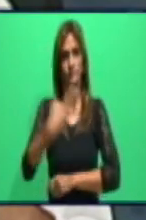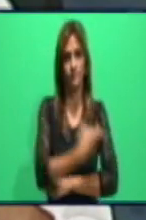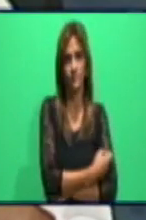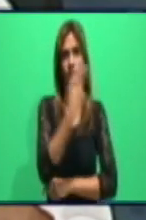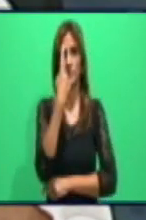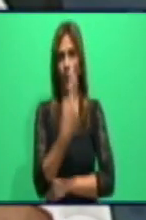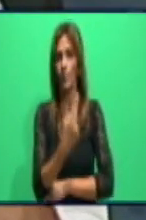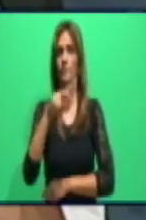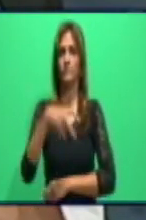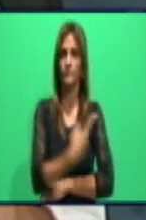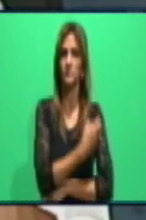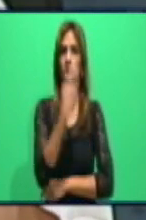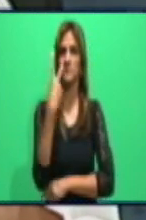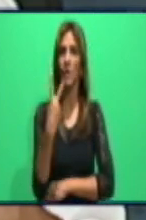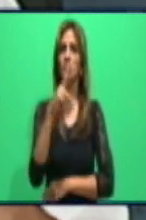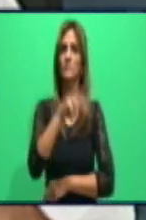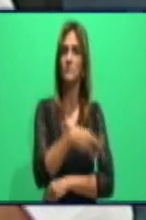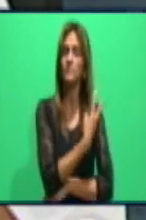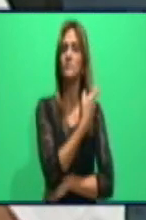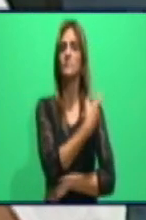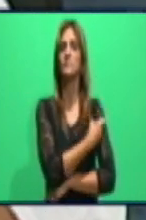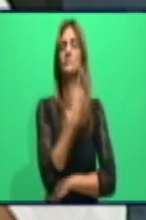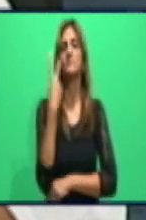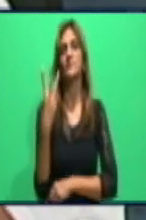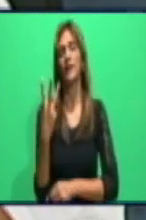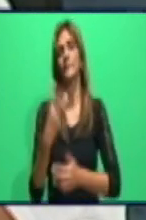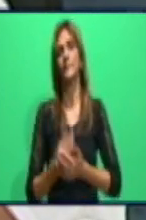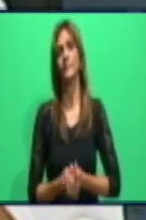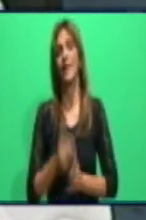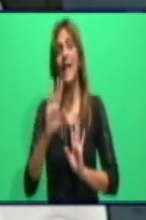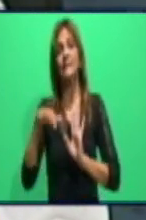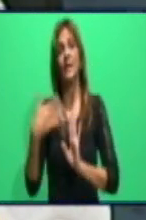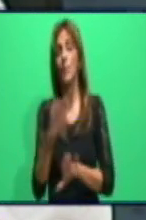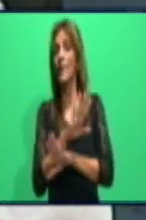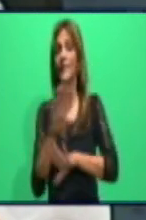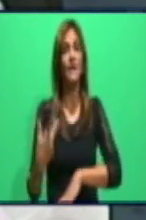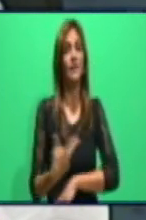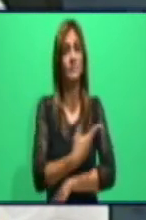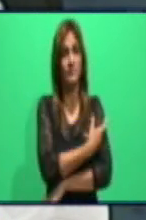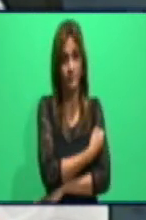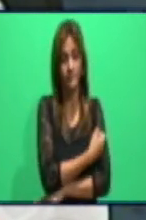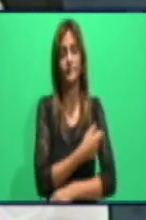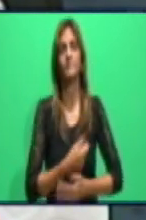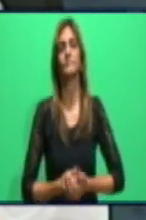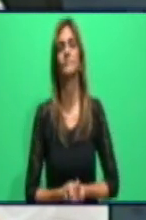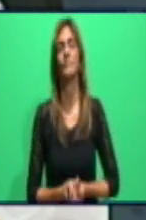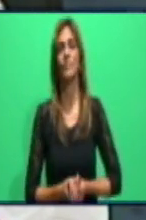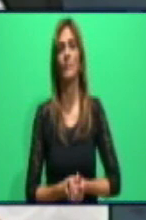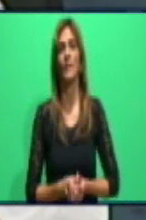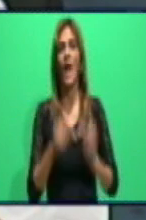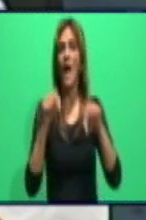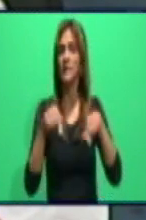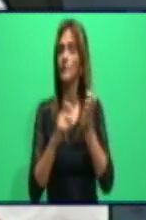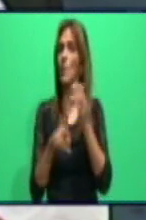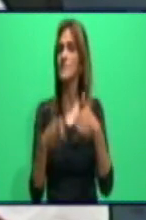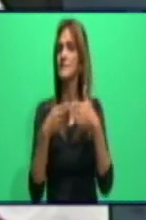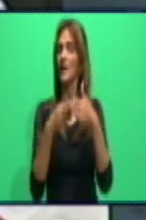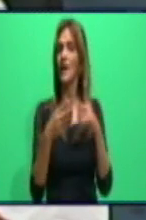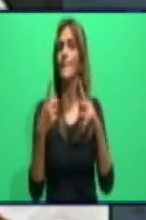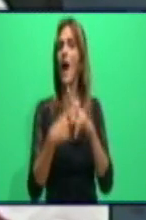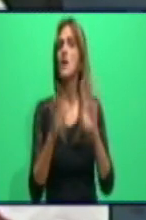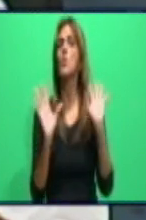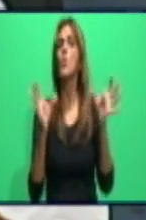después de recibir a la vacuna nosotros tenemos un grupo importante hoy de de especialistas de nuestro